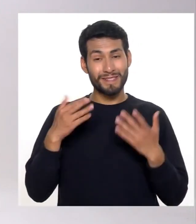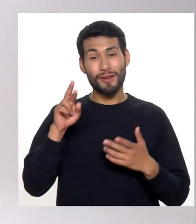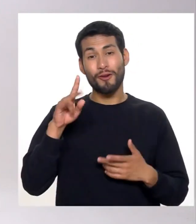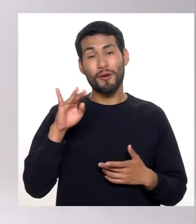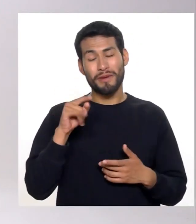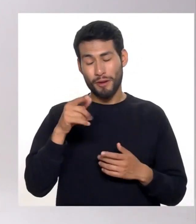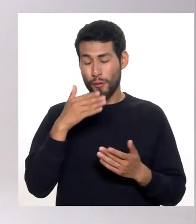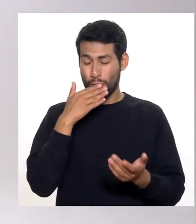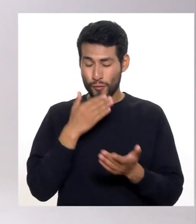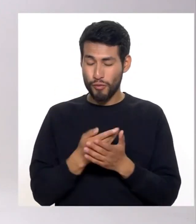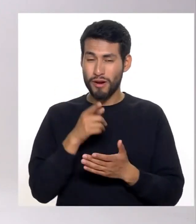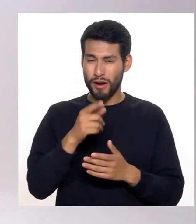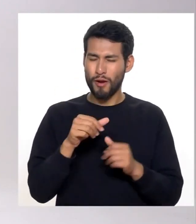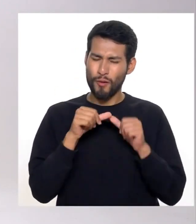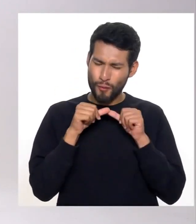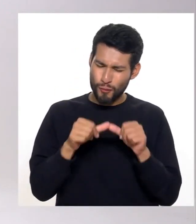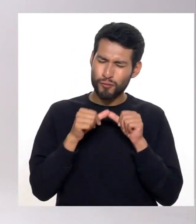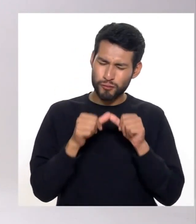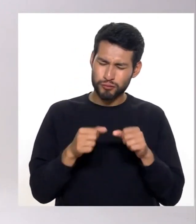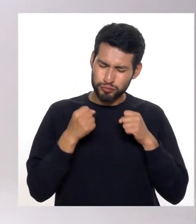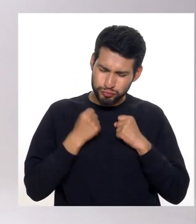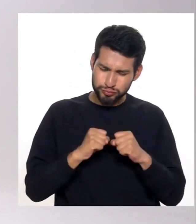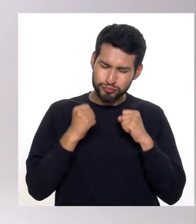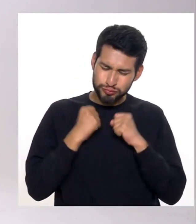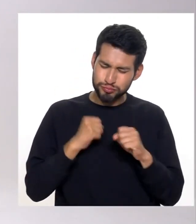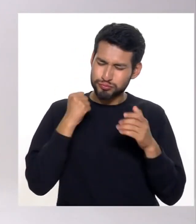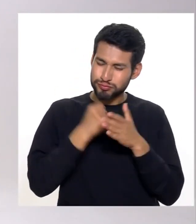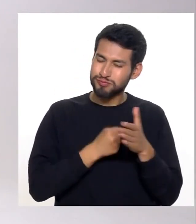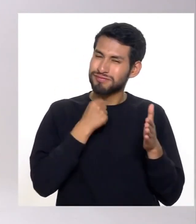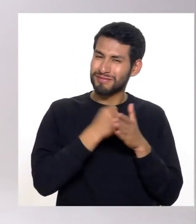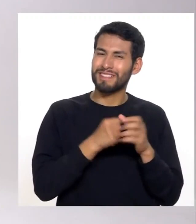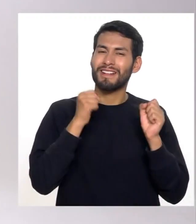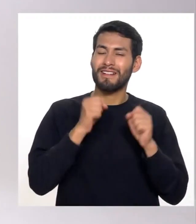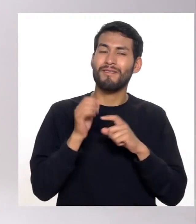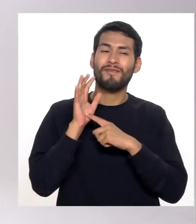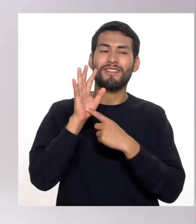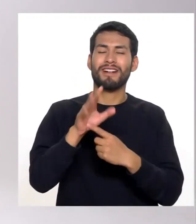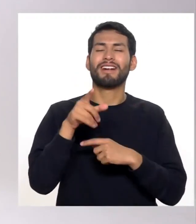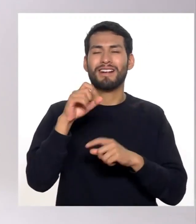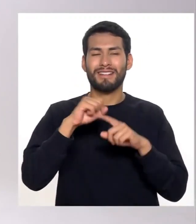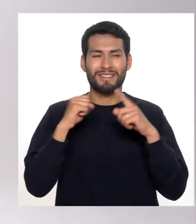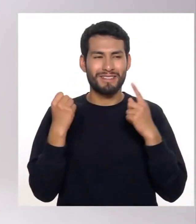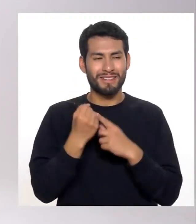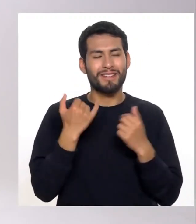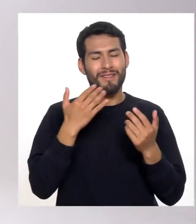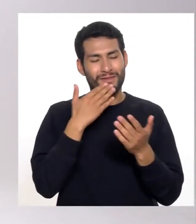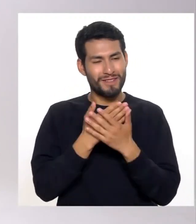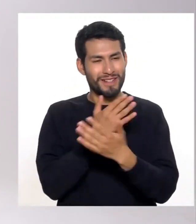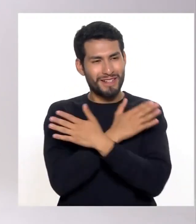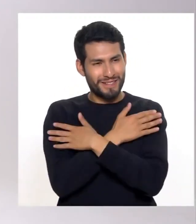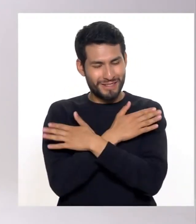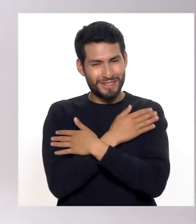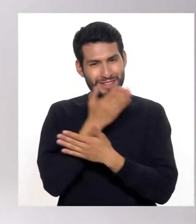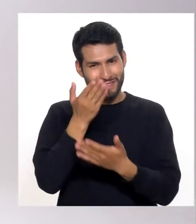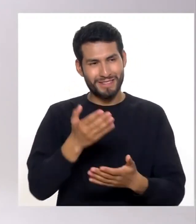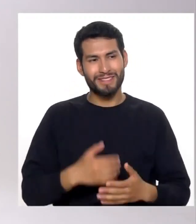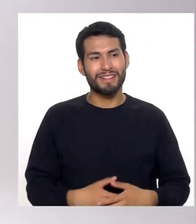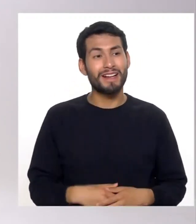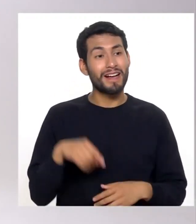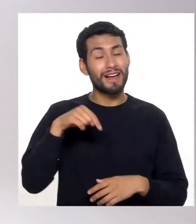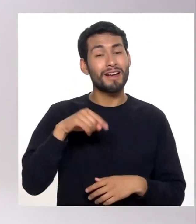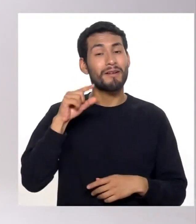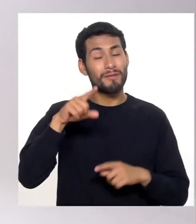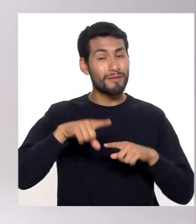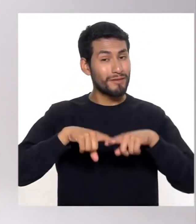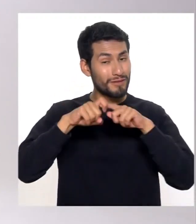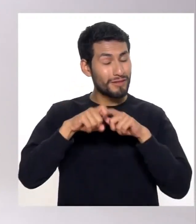Felicitaciones, Rubí, por inspirar con tu constancia y espíritu de lucha a la sociedad. Un abrazo muy fuerte para ti. Amigos,